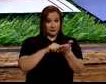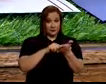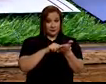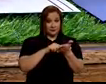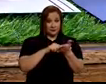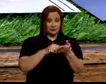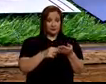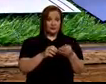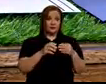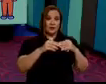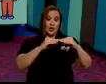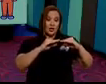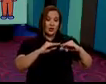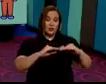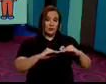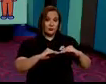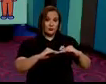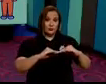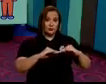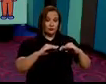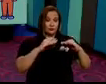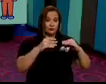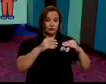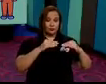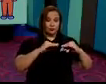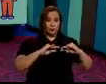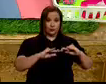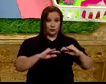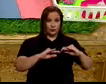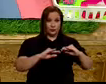Aquí. Y vamos a pegarla.